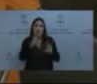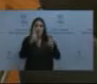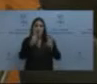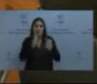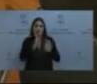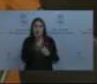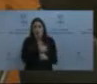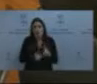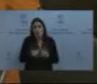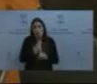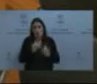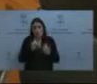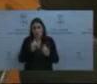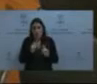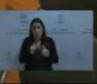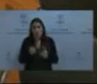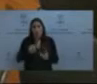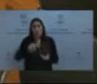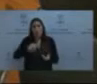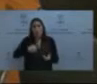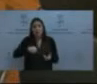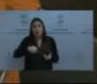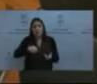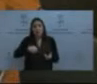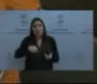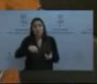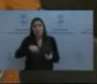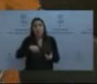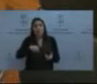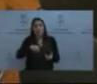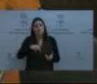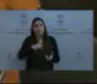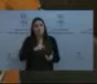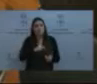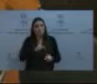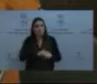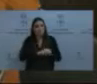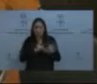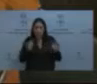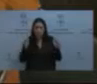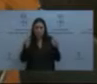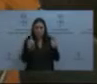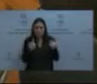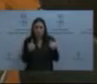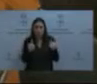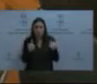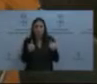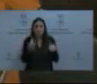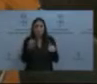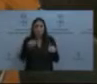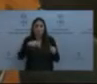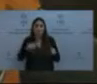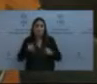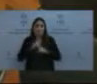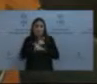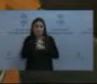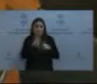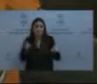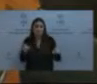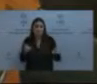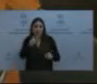cuestión. En ese sentido, no hemos perdido absolutamente ningún minuto de tiempo y hemos comunicado ya a